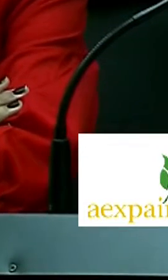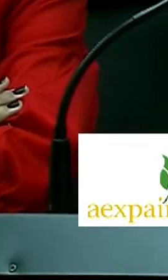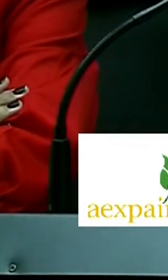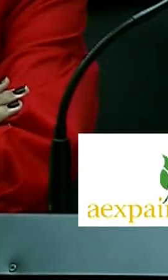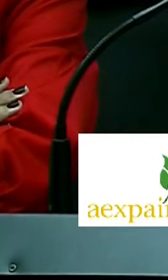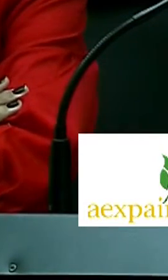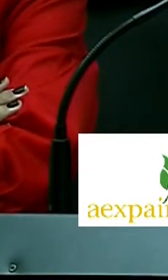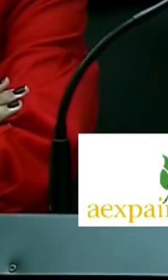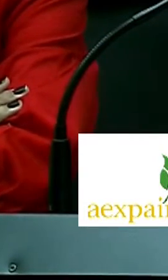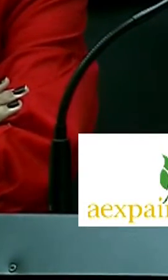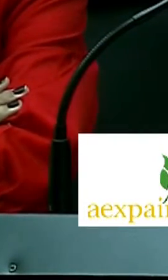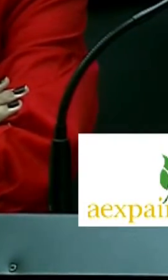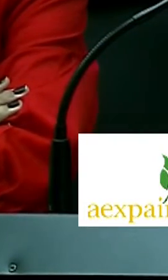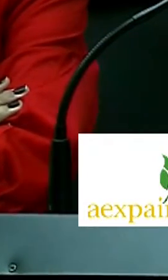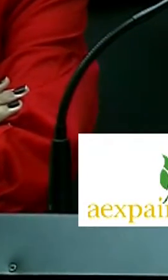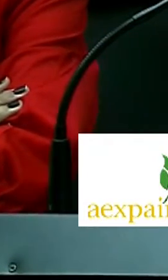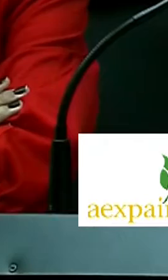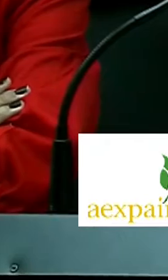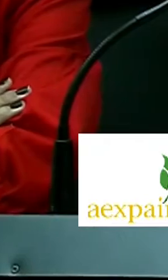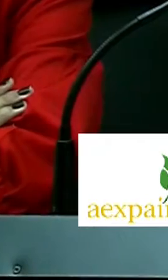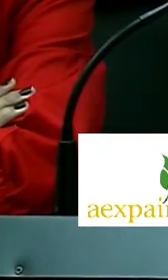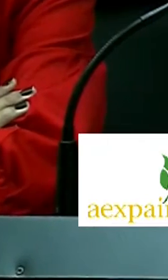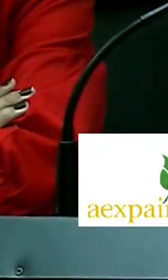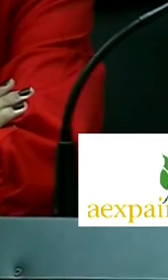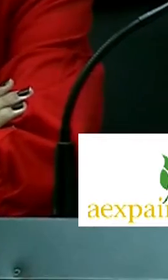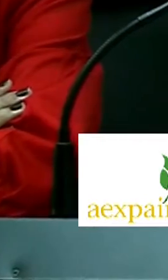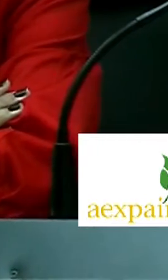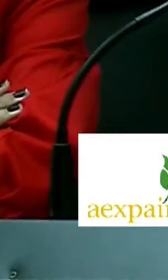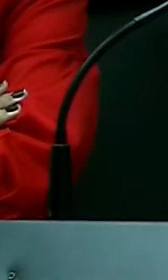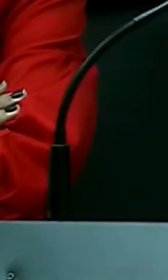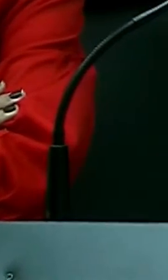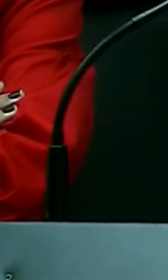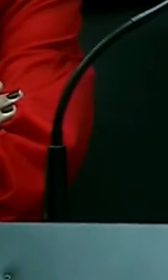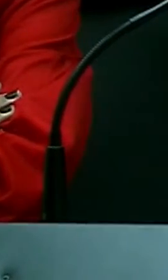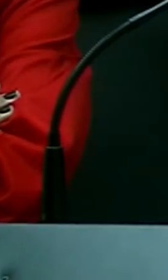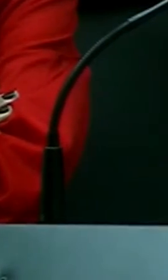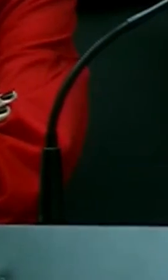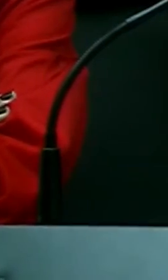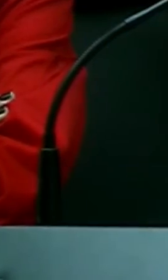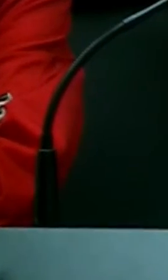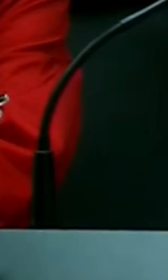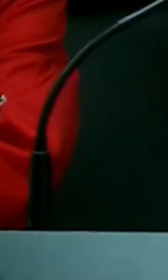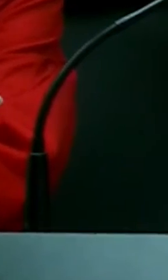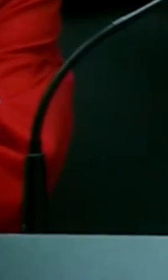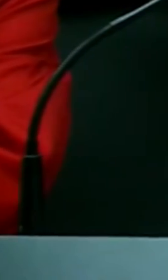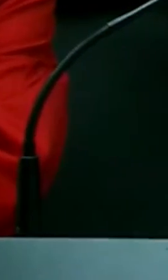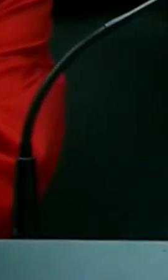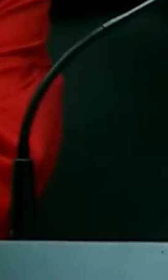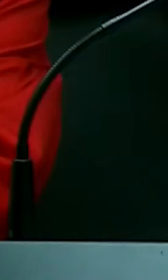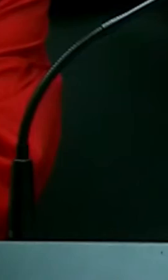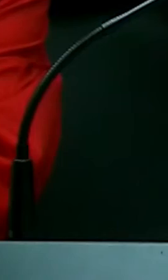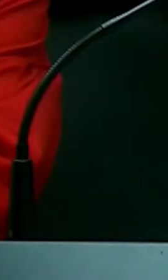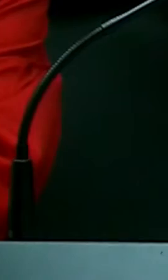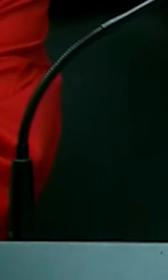de su esposo, hace ya muchos años. Y para mí es un placer estar aquí con ustedes y colaborar siempre